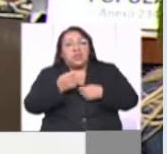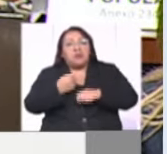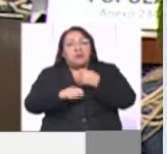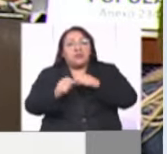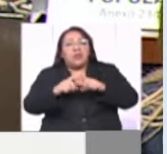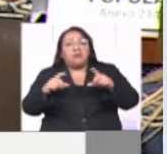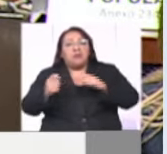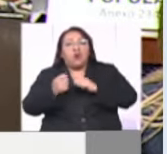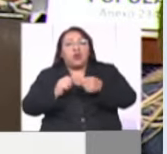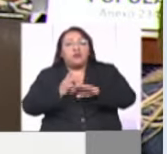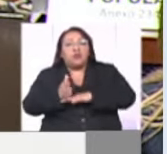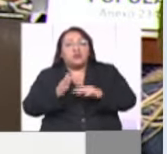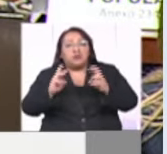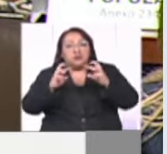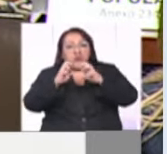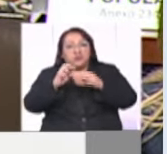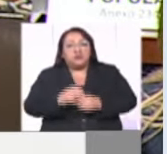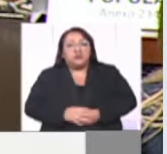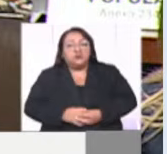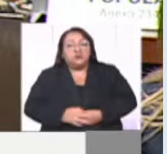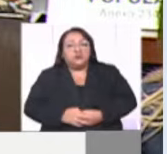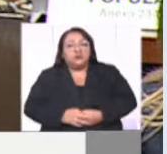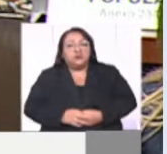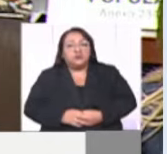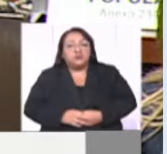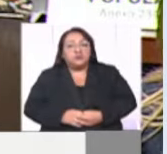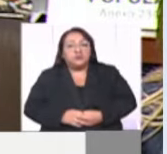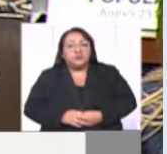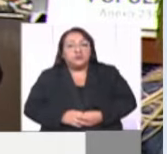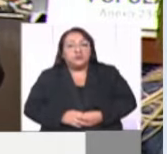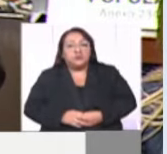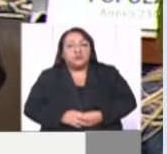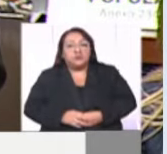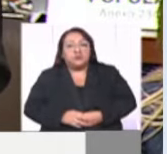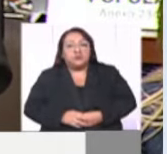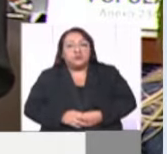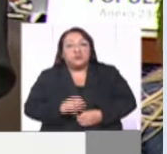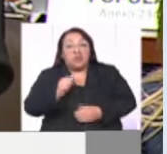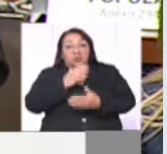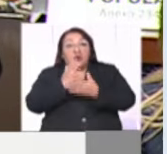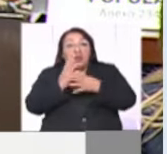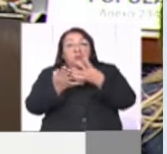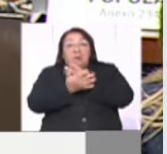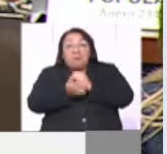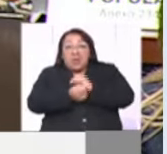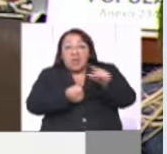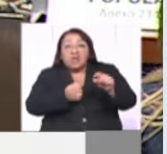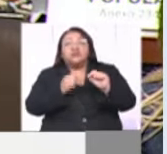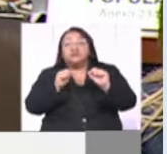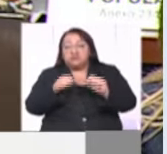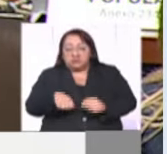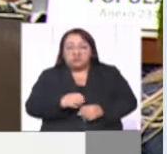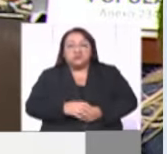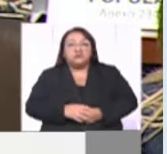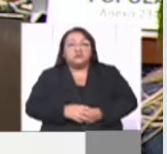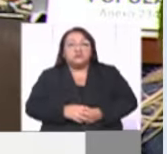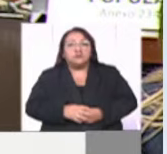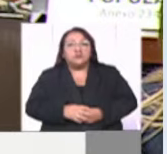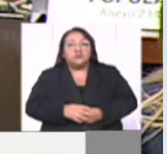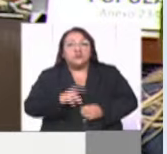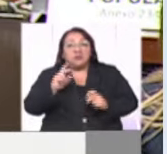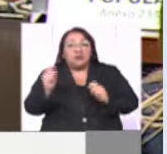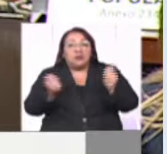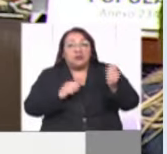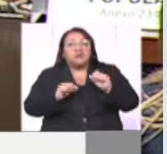de boletos de acceso a Machu Picchu. ¿Existe infracción penal? Sí, existe infracción penal. Infracción